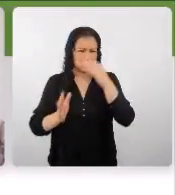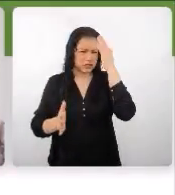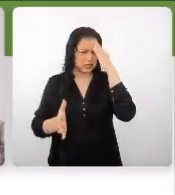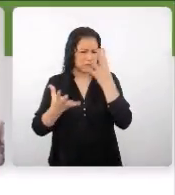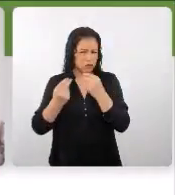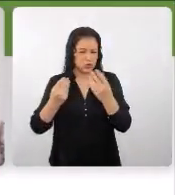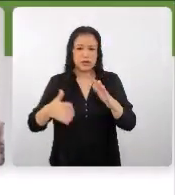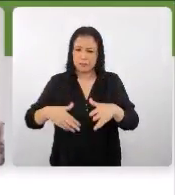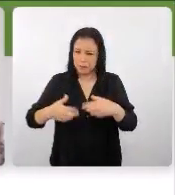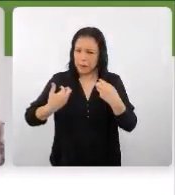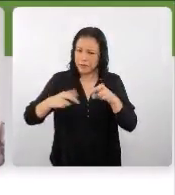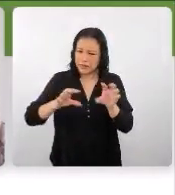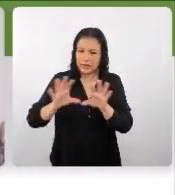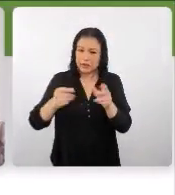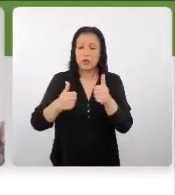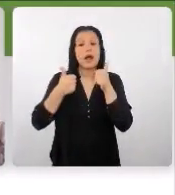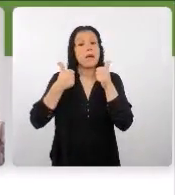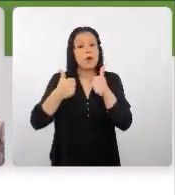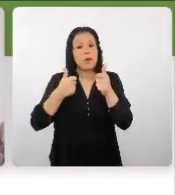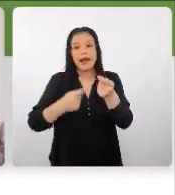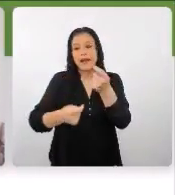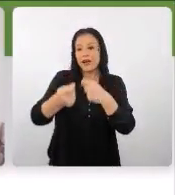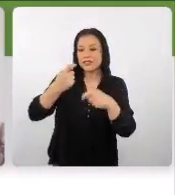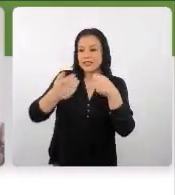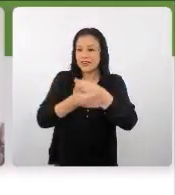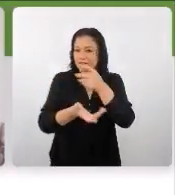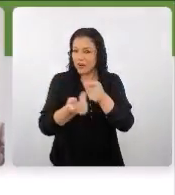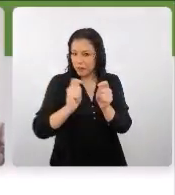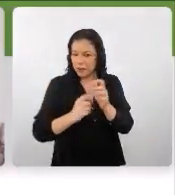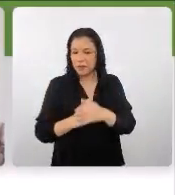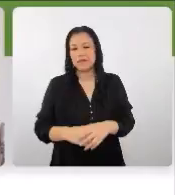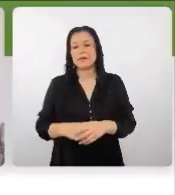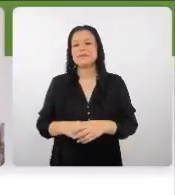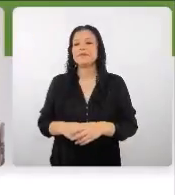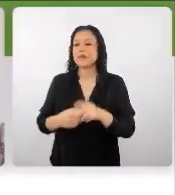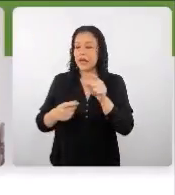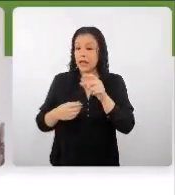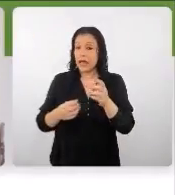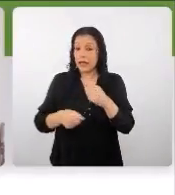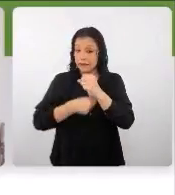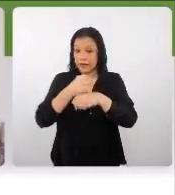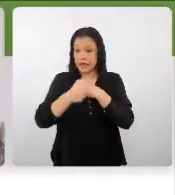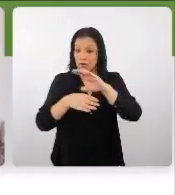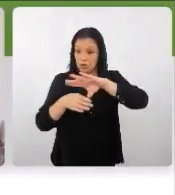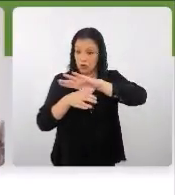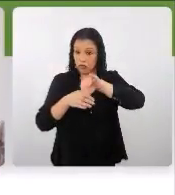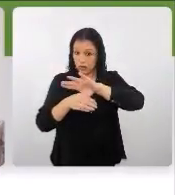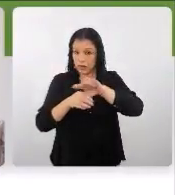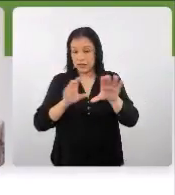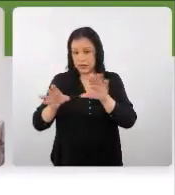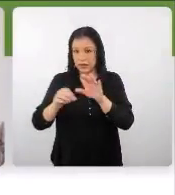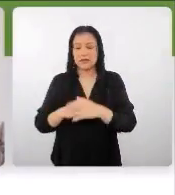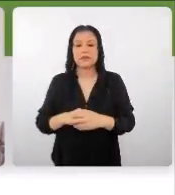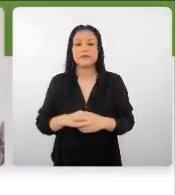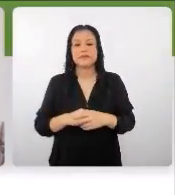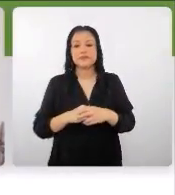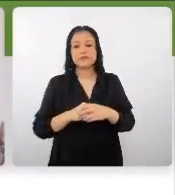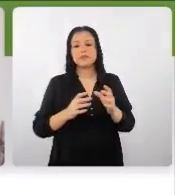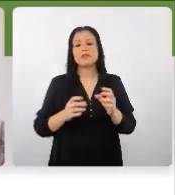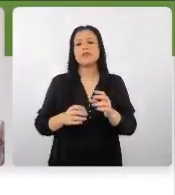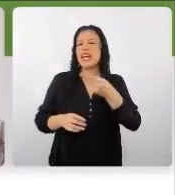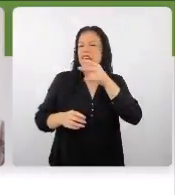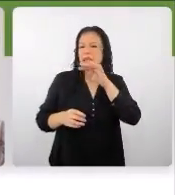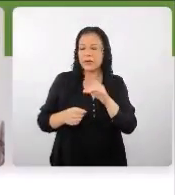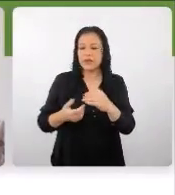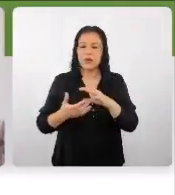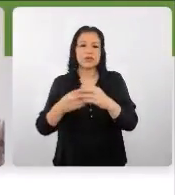permitir realizar una buena negociación. Este año la feria se realizó en un formato híbrido, se realizó de